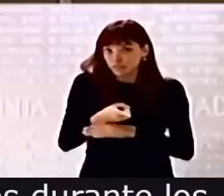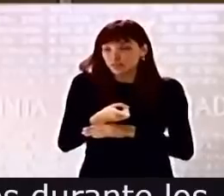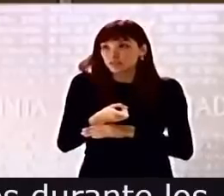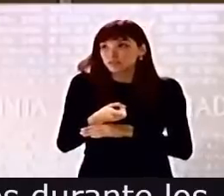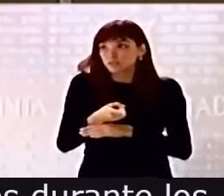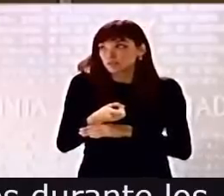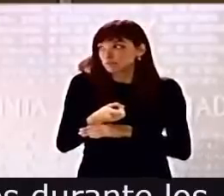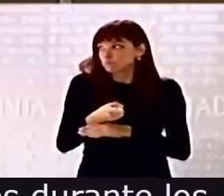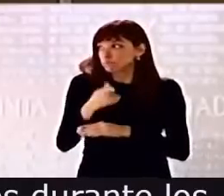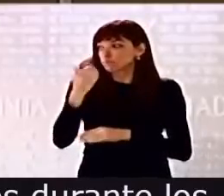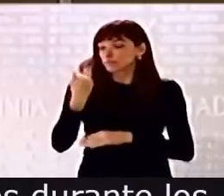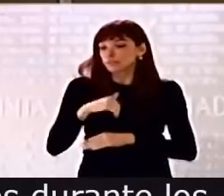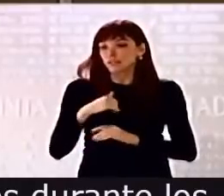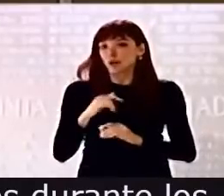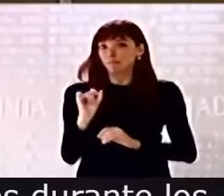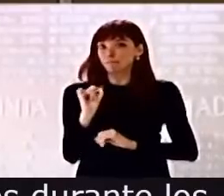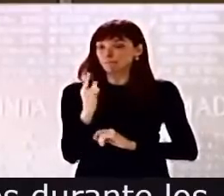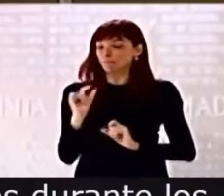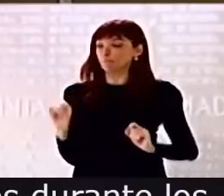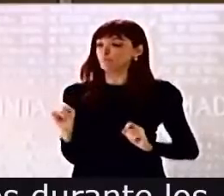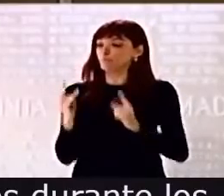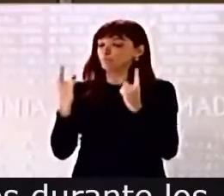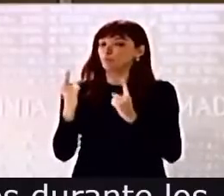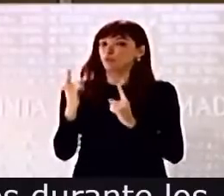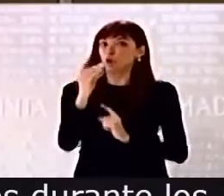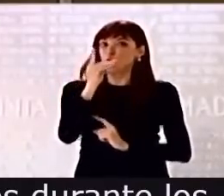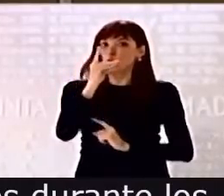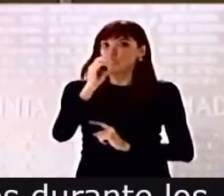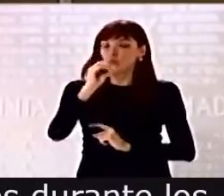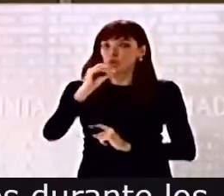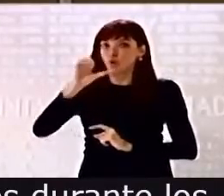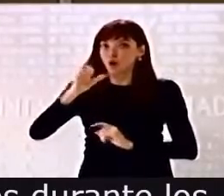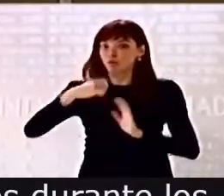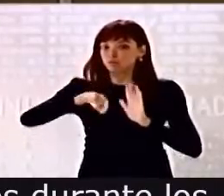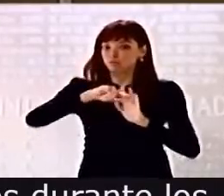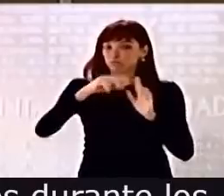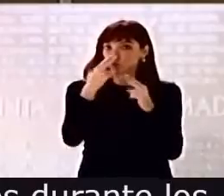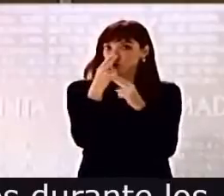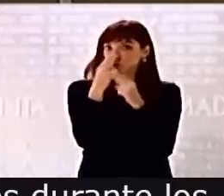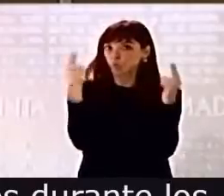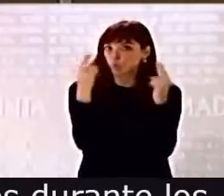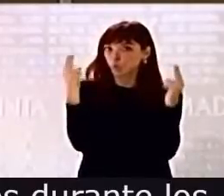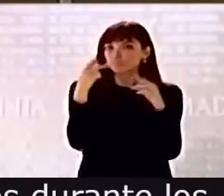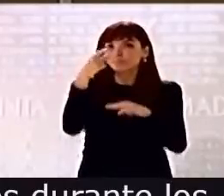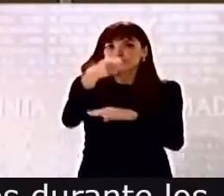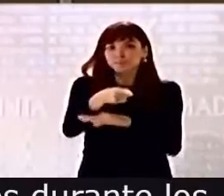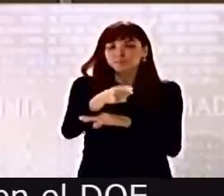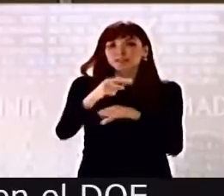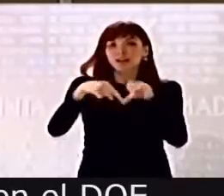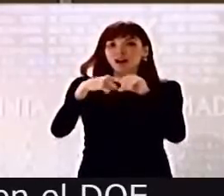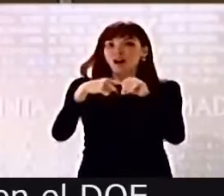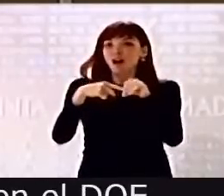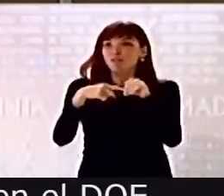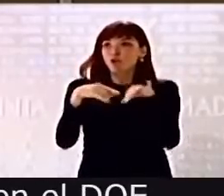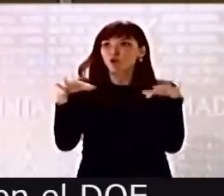a partir de que se publique en el Diario Oficial de Extremadura, reducciones de aforos